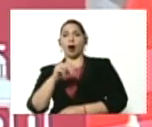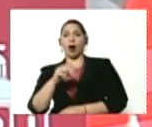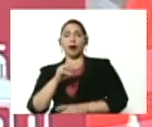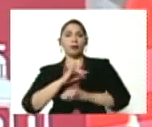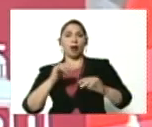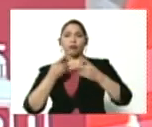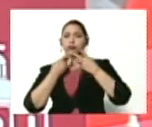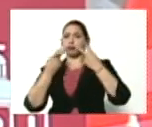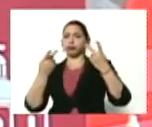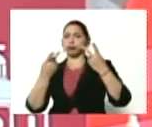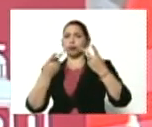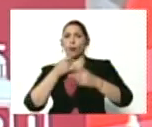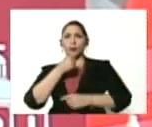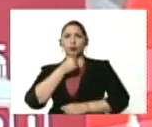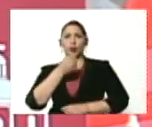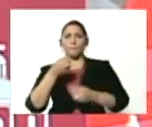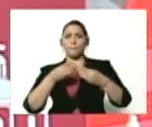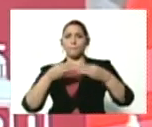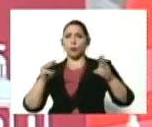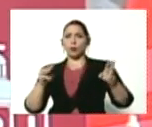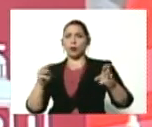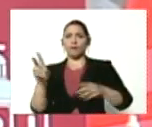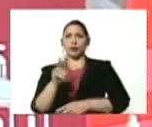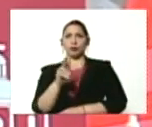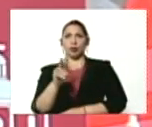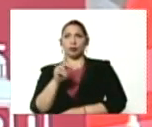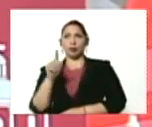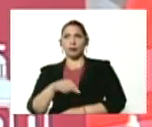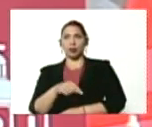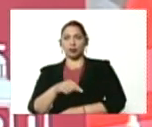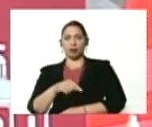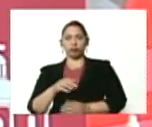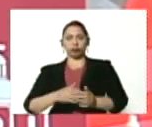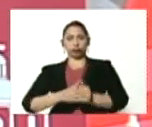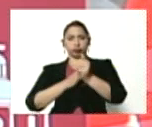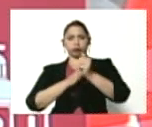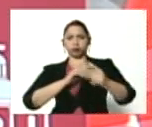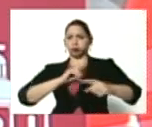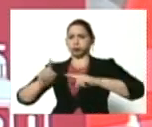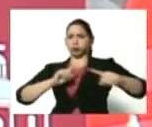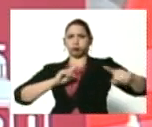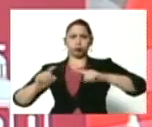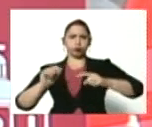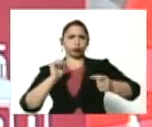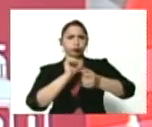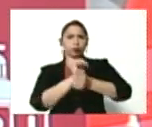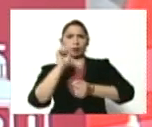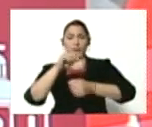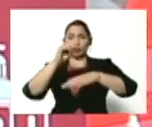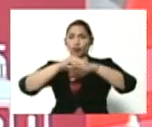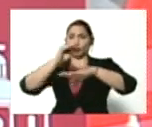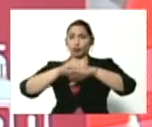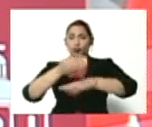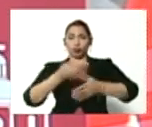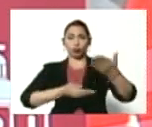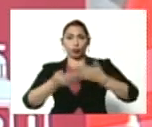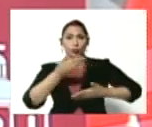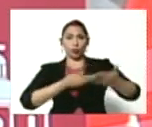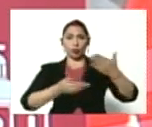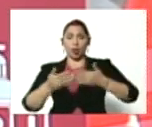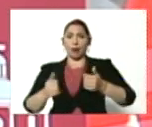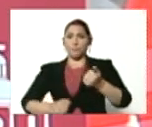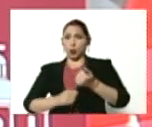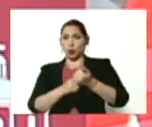pública venezolana, incluso se liberaron órdenes de captura, se solicitó la colaboración de las autoridades